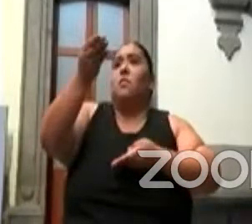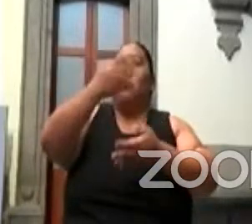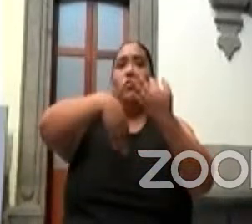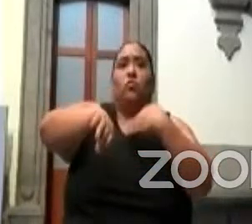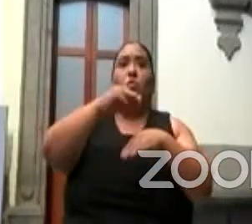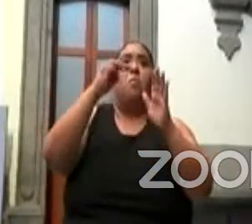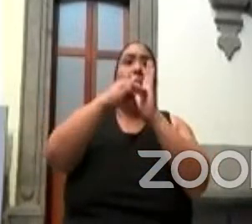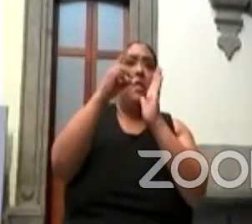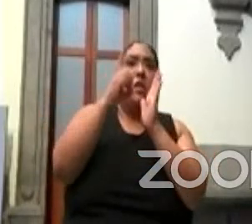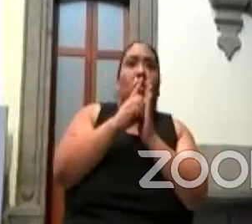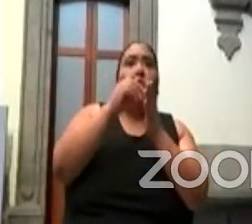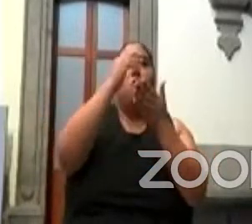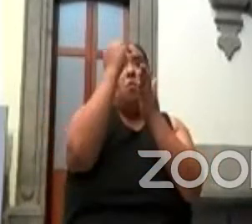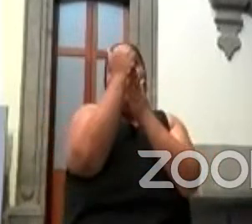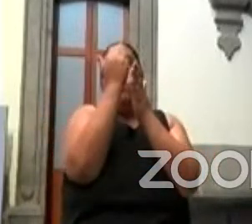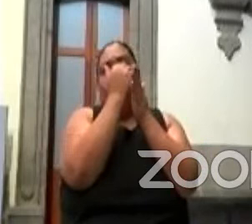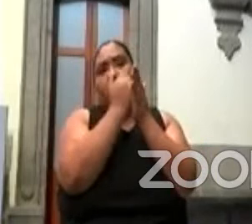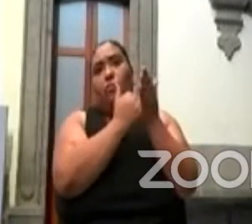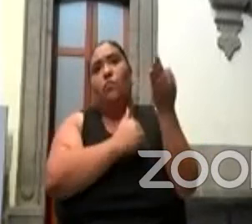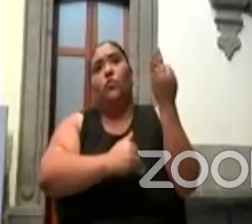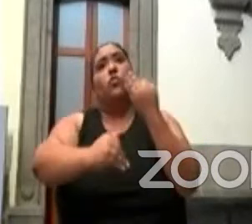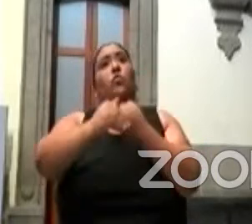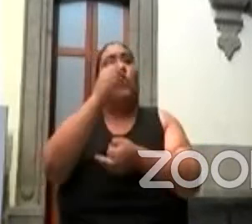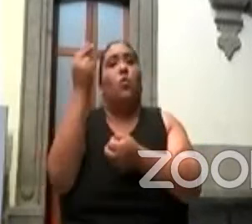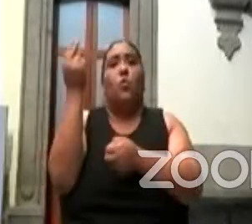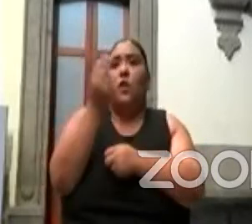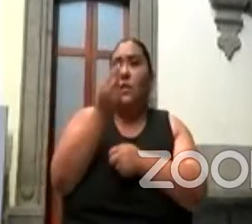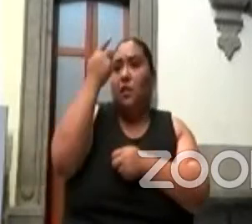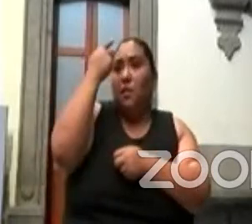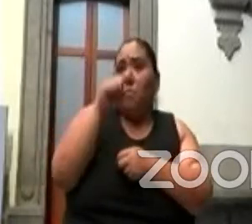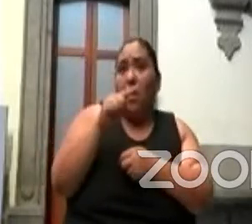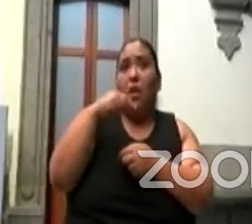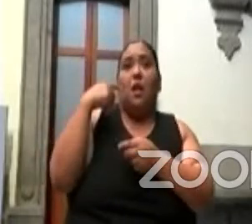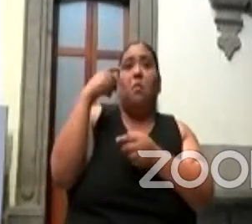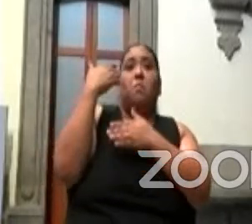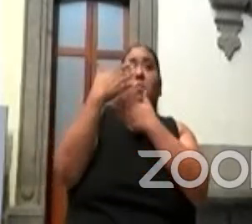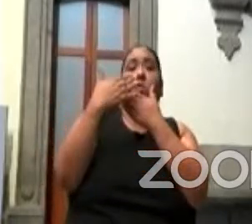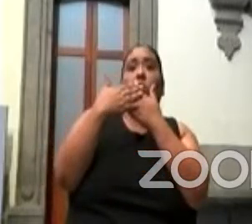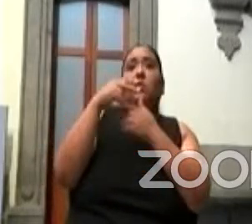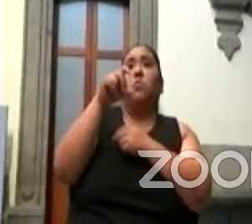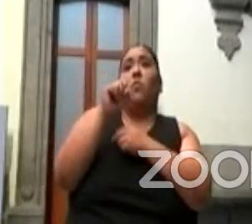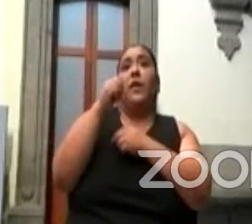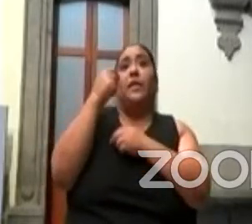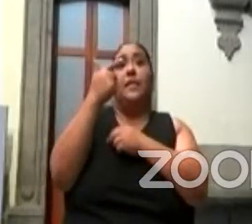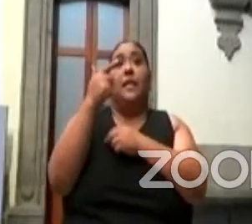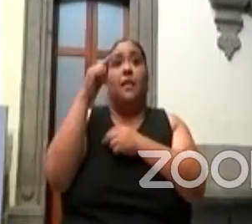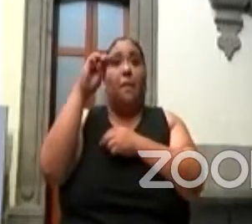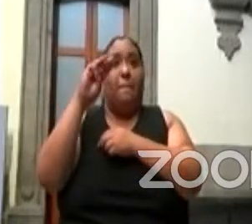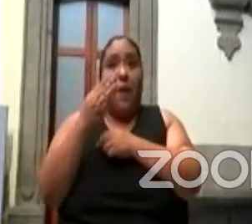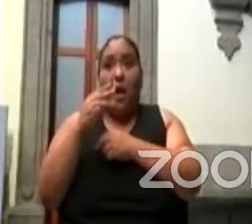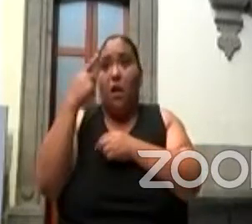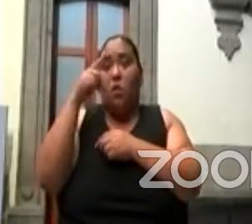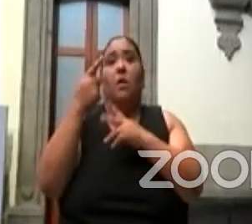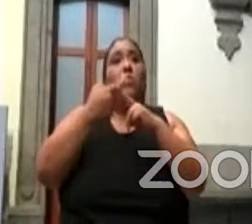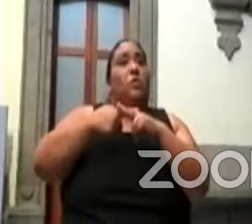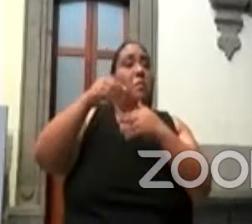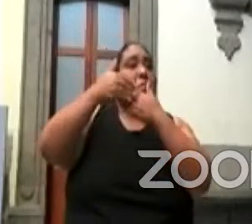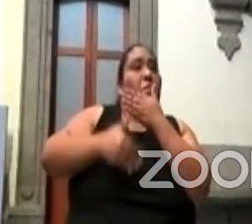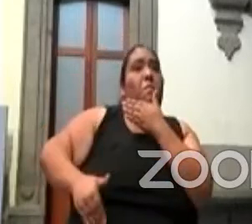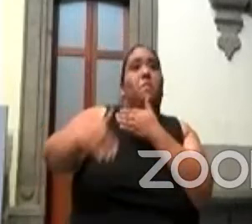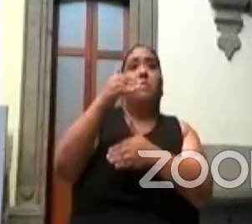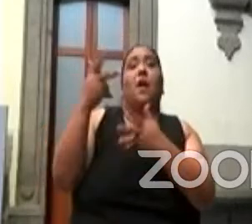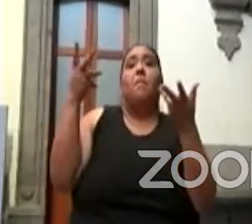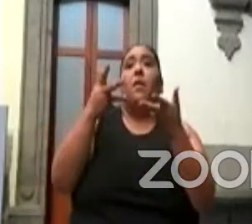el protocolo, y vamos a arrancar el 27 de este mes para poder hacer